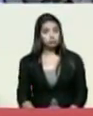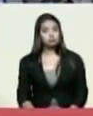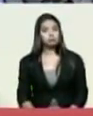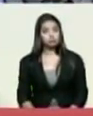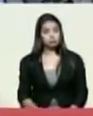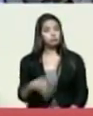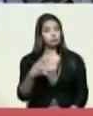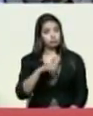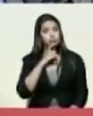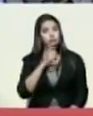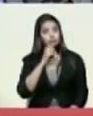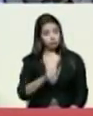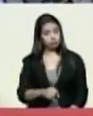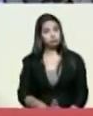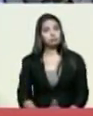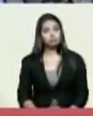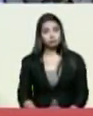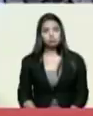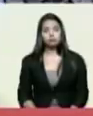pega mucho.